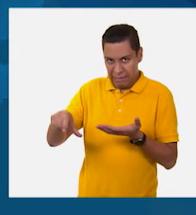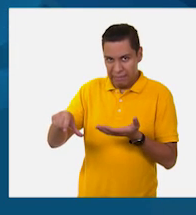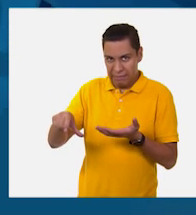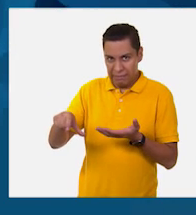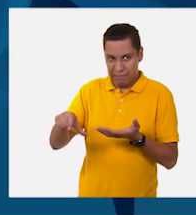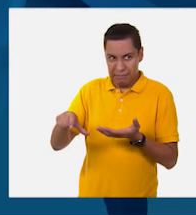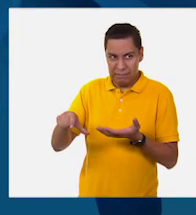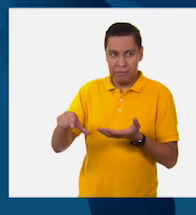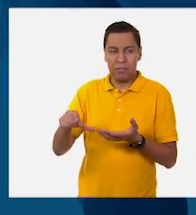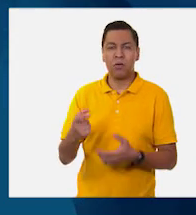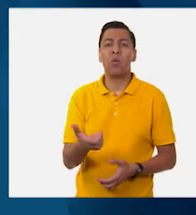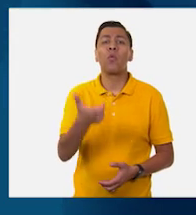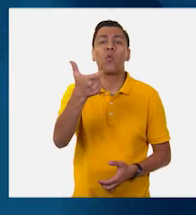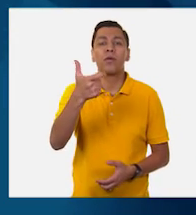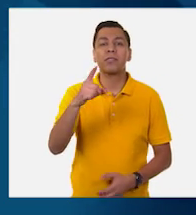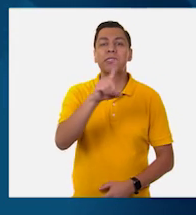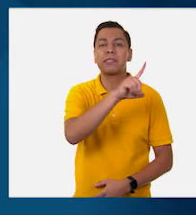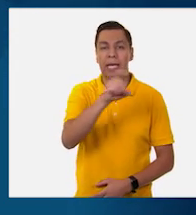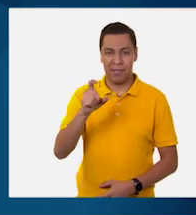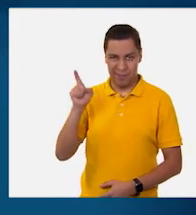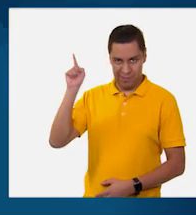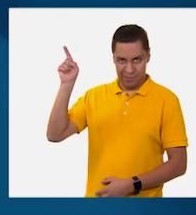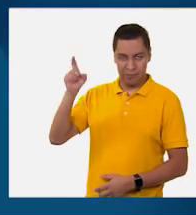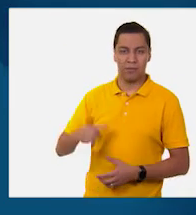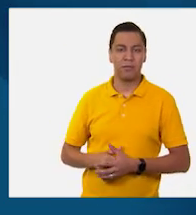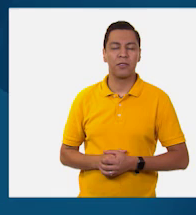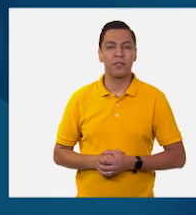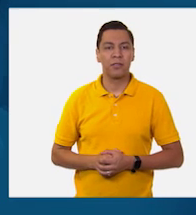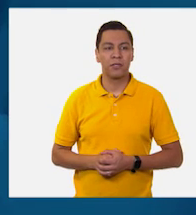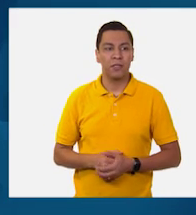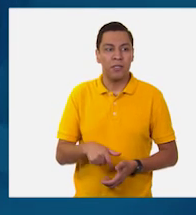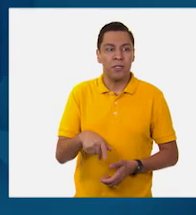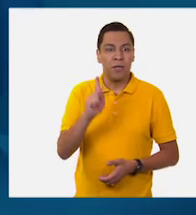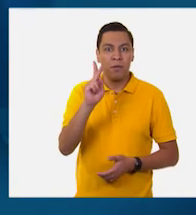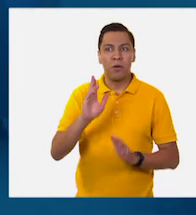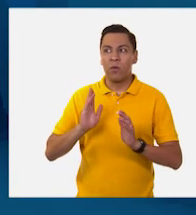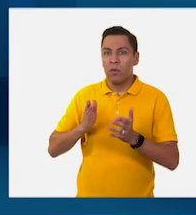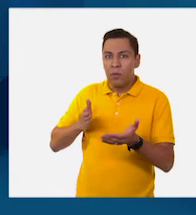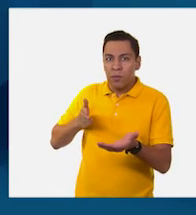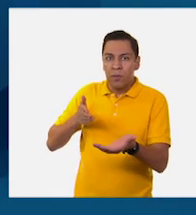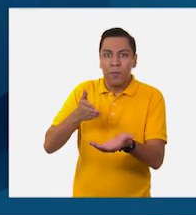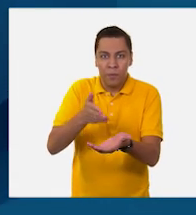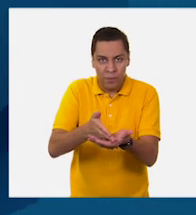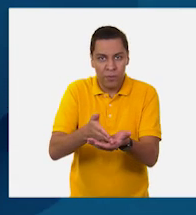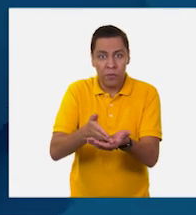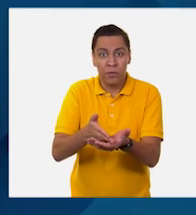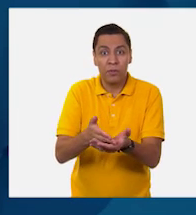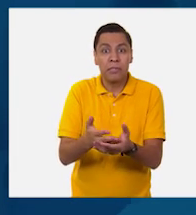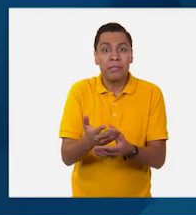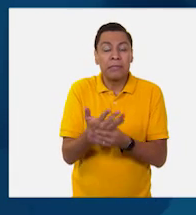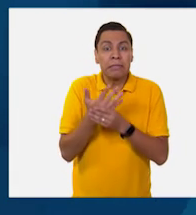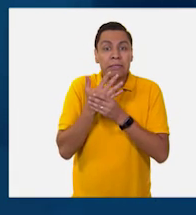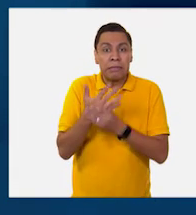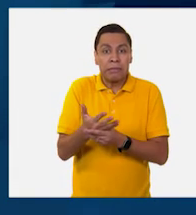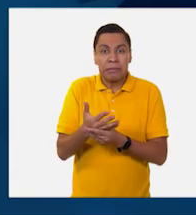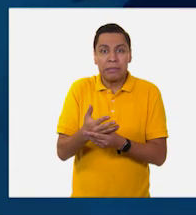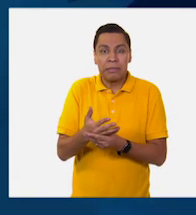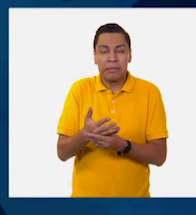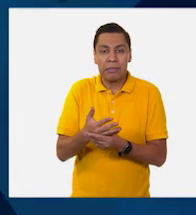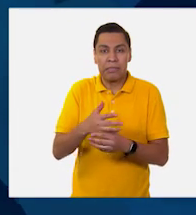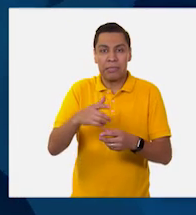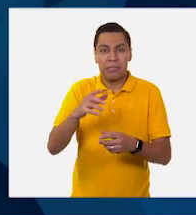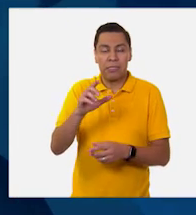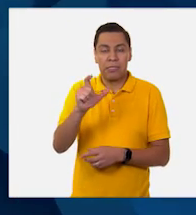balón de fútbol que cuesta 100 pesos. Pero al llegar a la caja, nos dicen que tiene un descuento